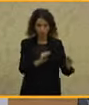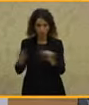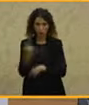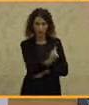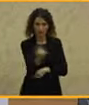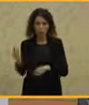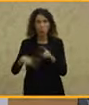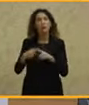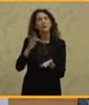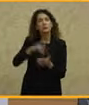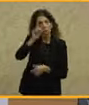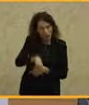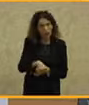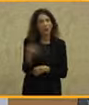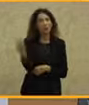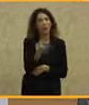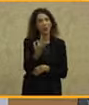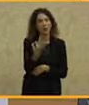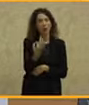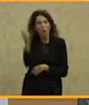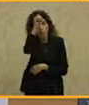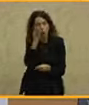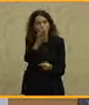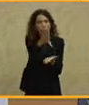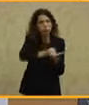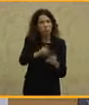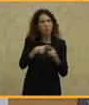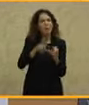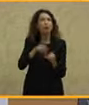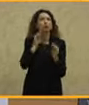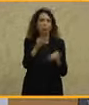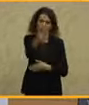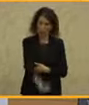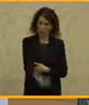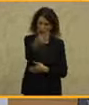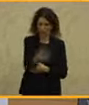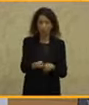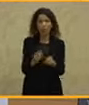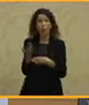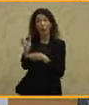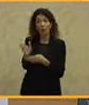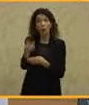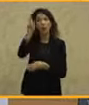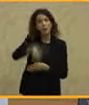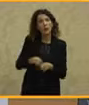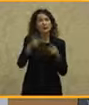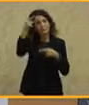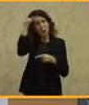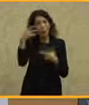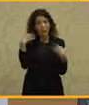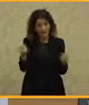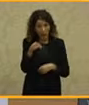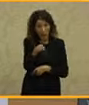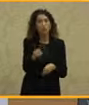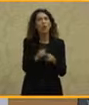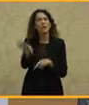persona y contando para ello con su opinión y su participación. Proponemos también que la salud mental